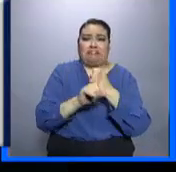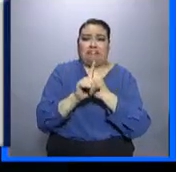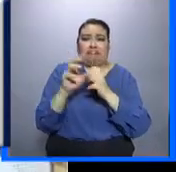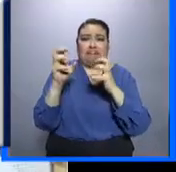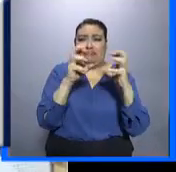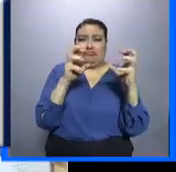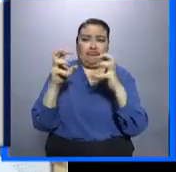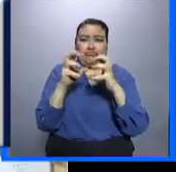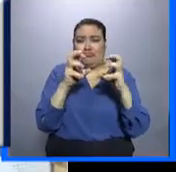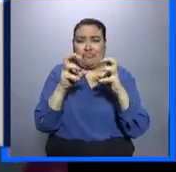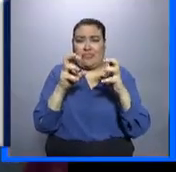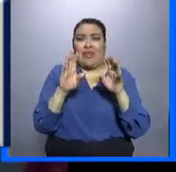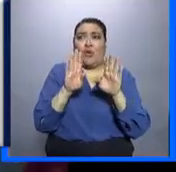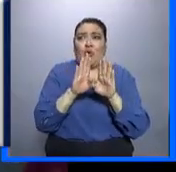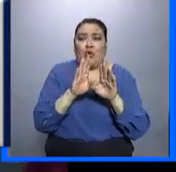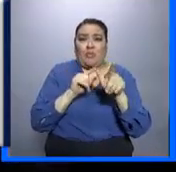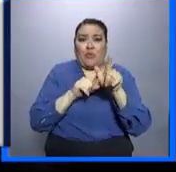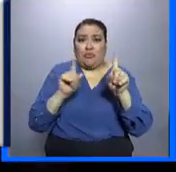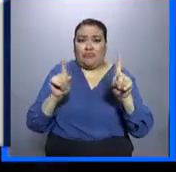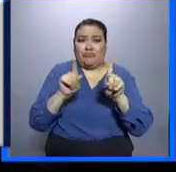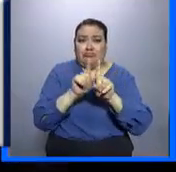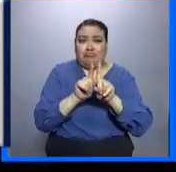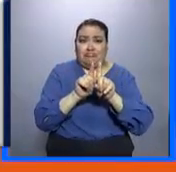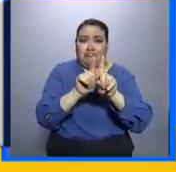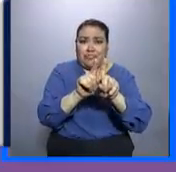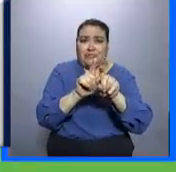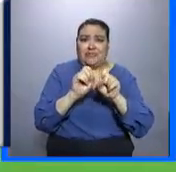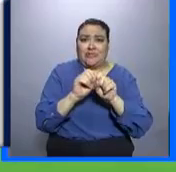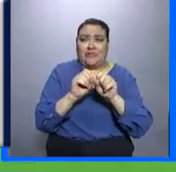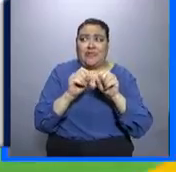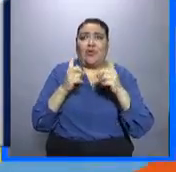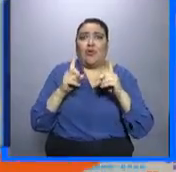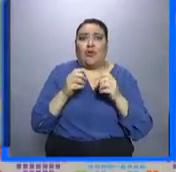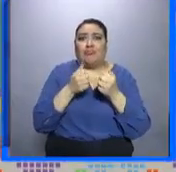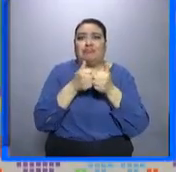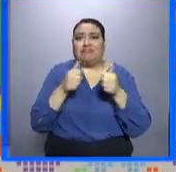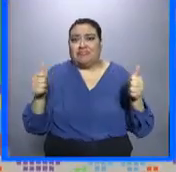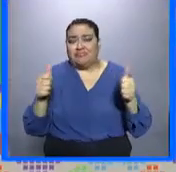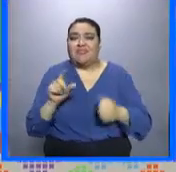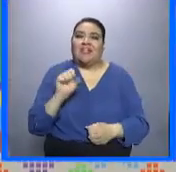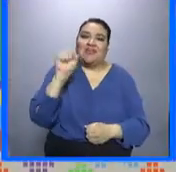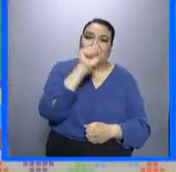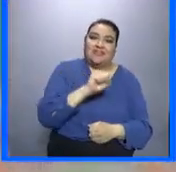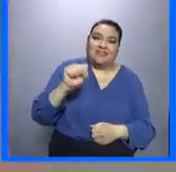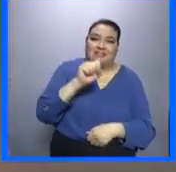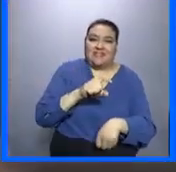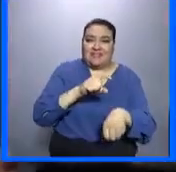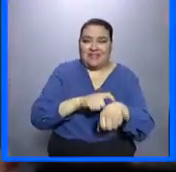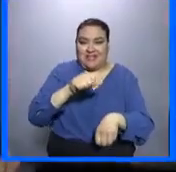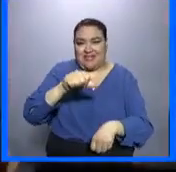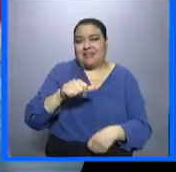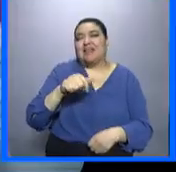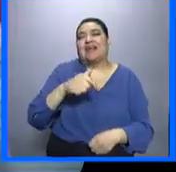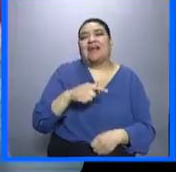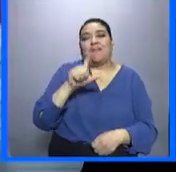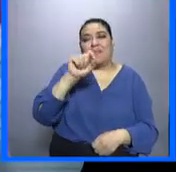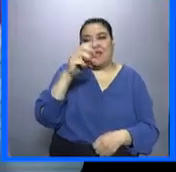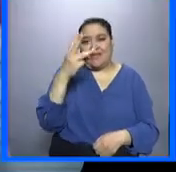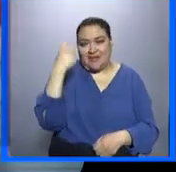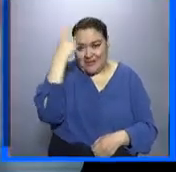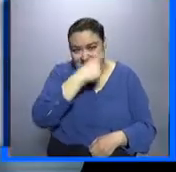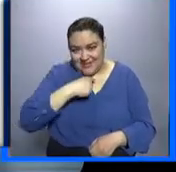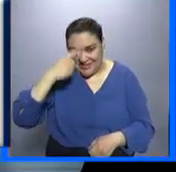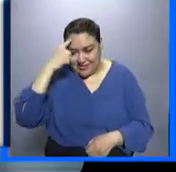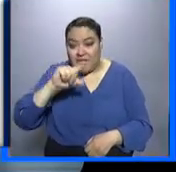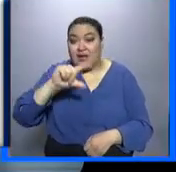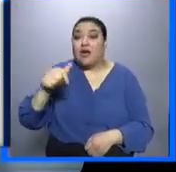a la decisión si puede continuar bajo la sombra de los secretos. Este sábado a las 23 horas y el domingo a